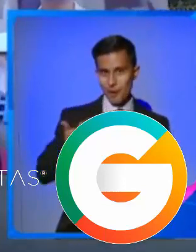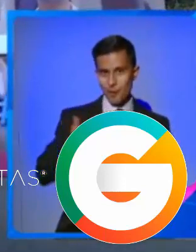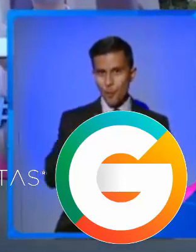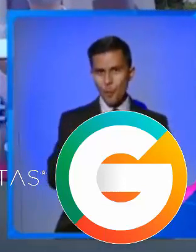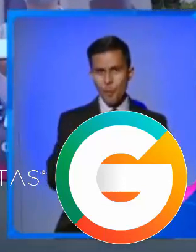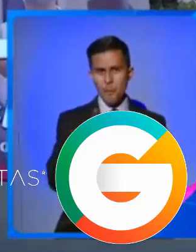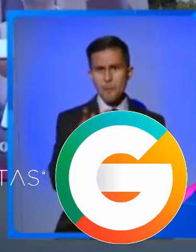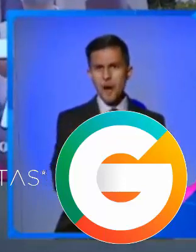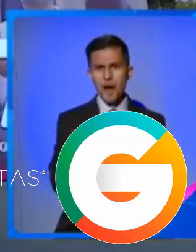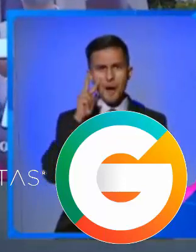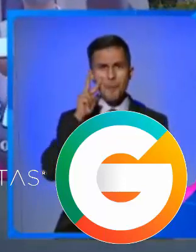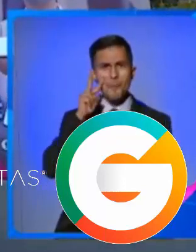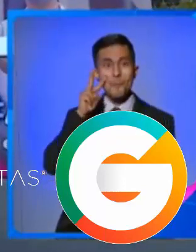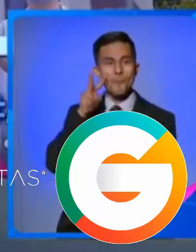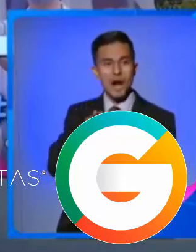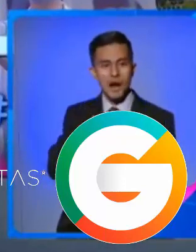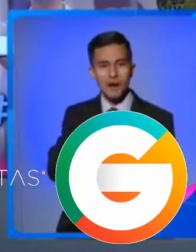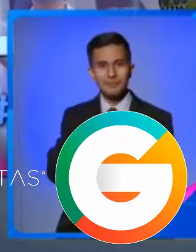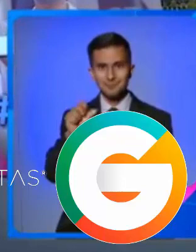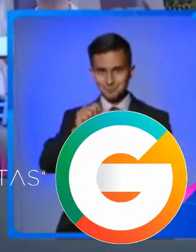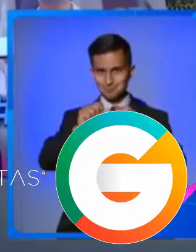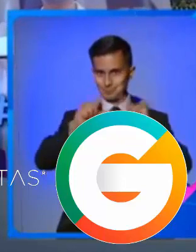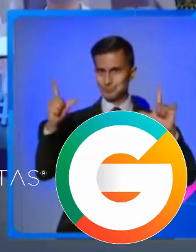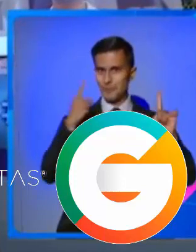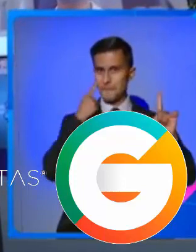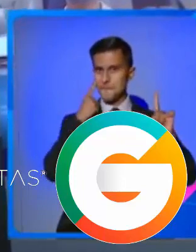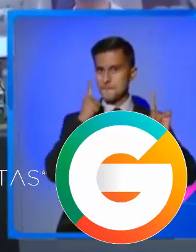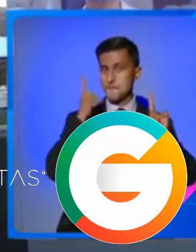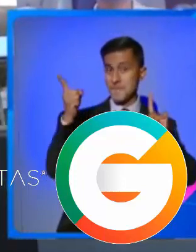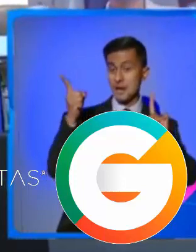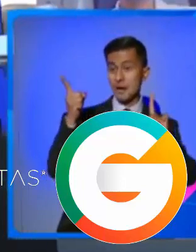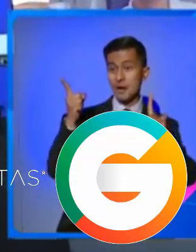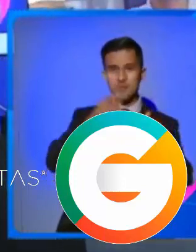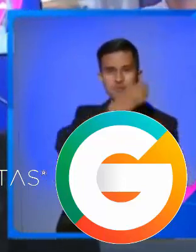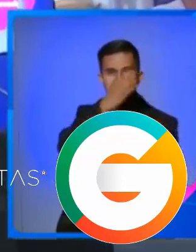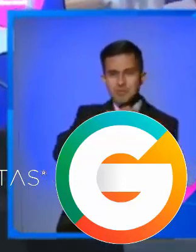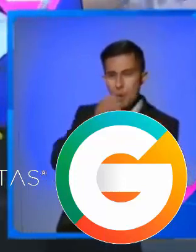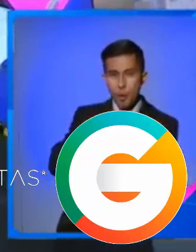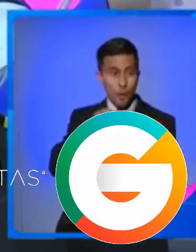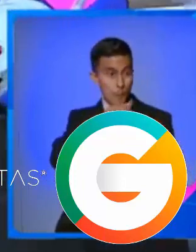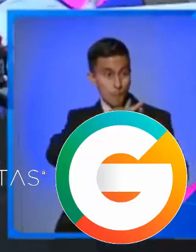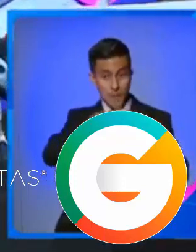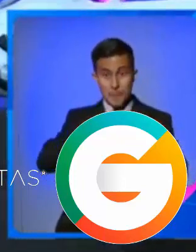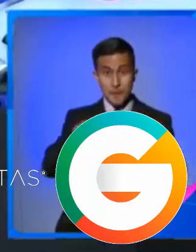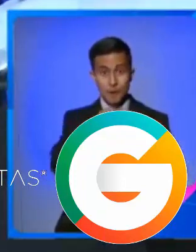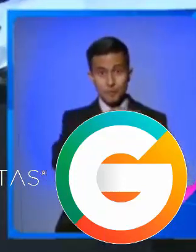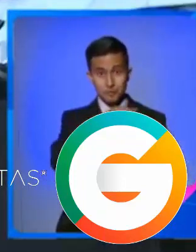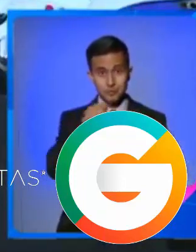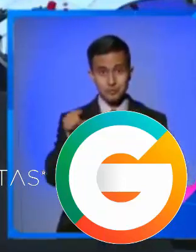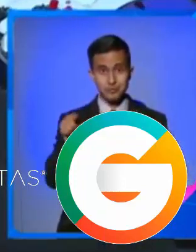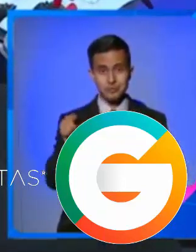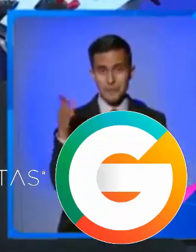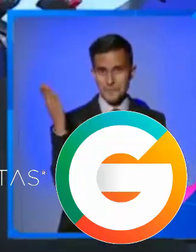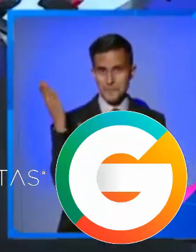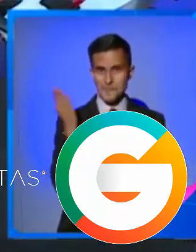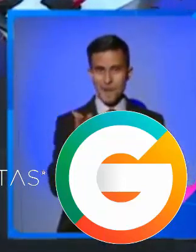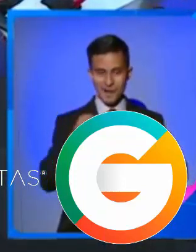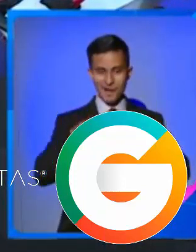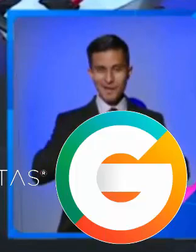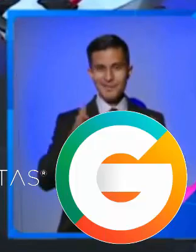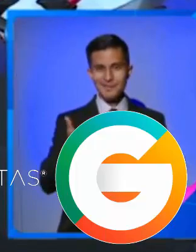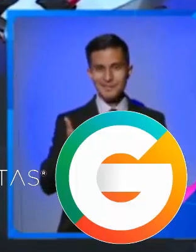de videovigilancia aérea que transmite imágenes en tiempo real. Este sistema puede